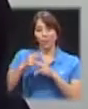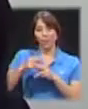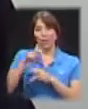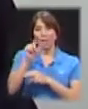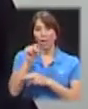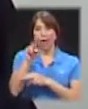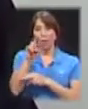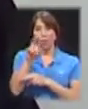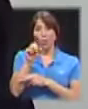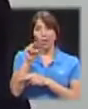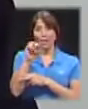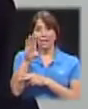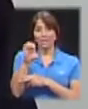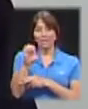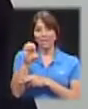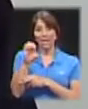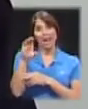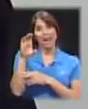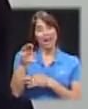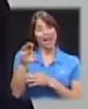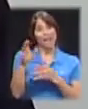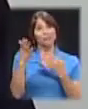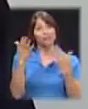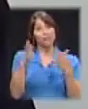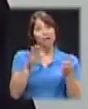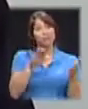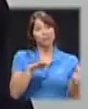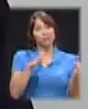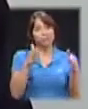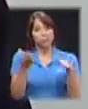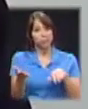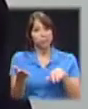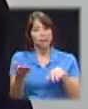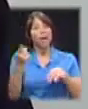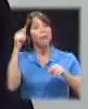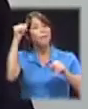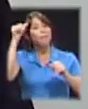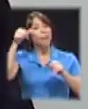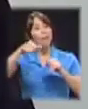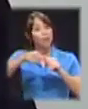se nos adelantó y para recordar al profesor Klein,